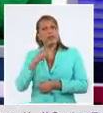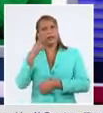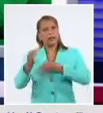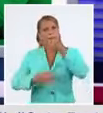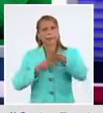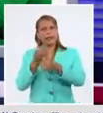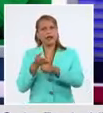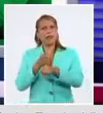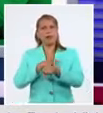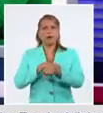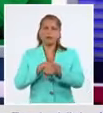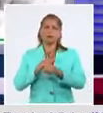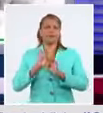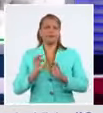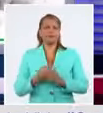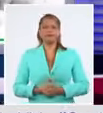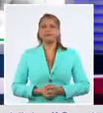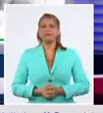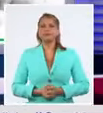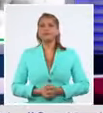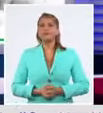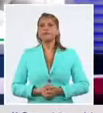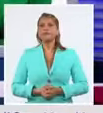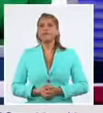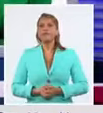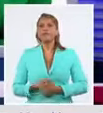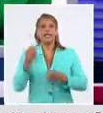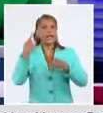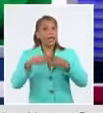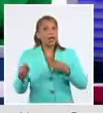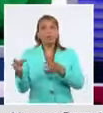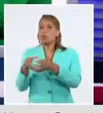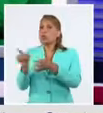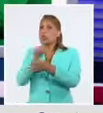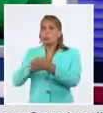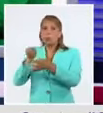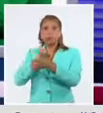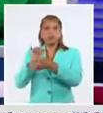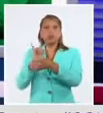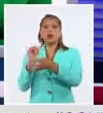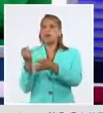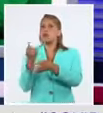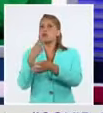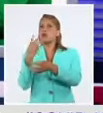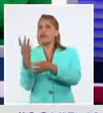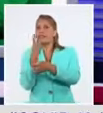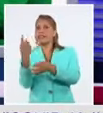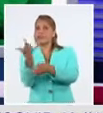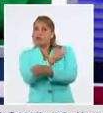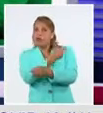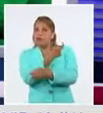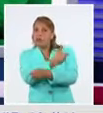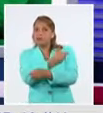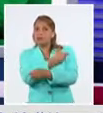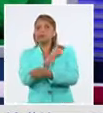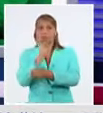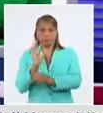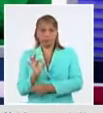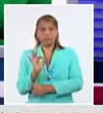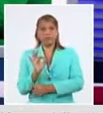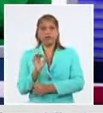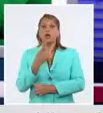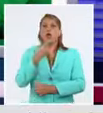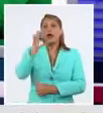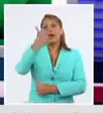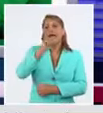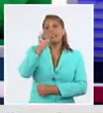sin alergia al timerosal. Y en el caso del otro grupo, igual se le administra un esquema completo, serían las tres dosis, o de Abdala o